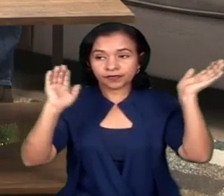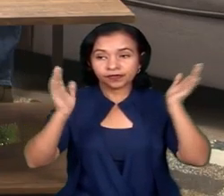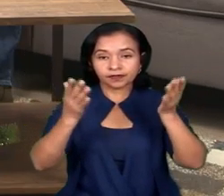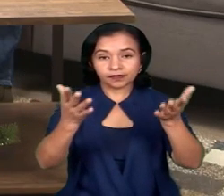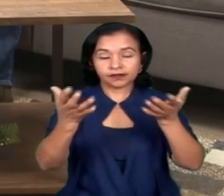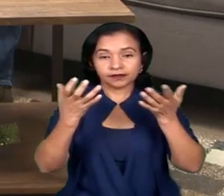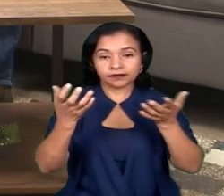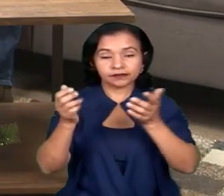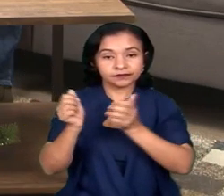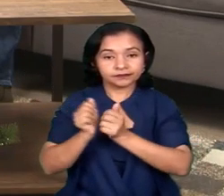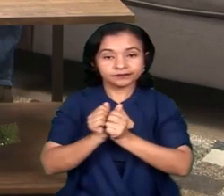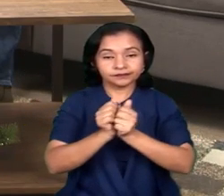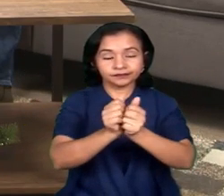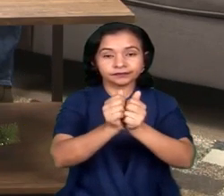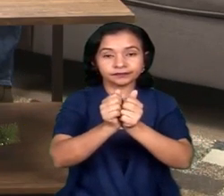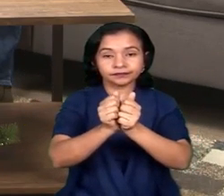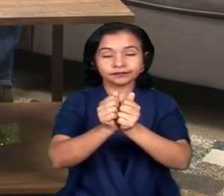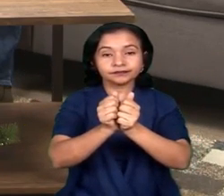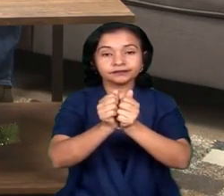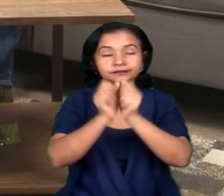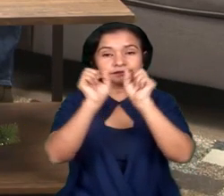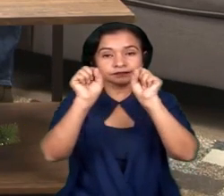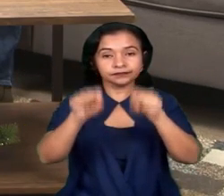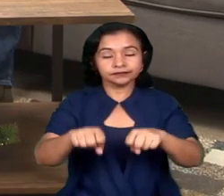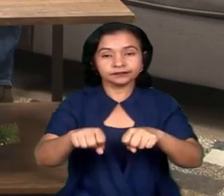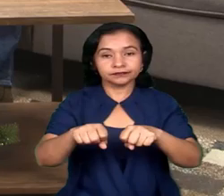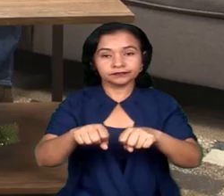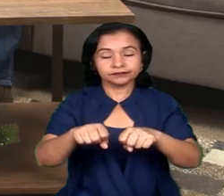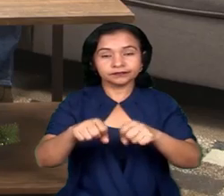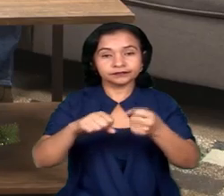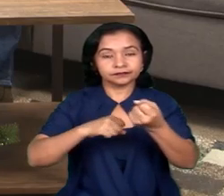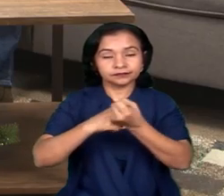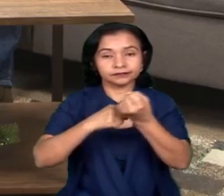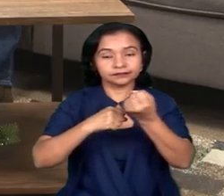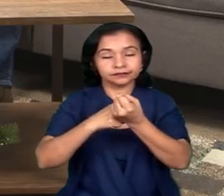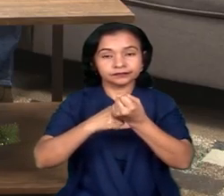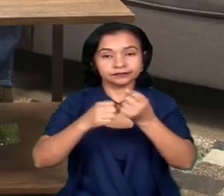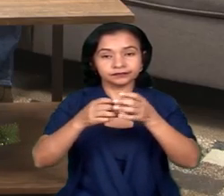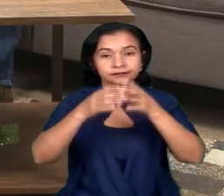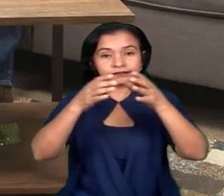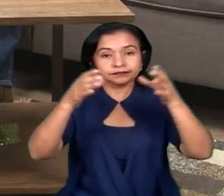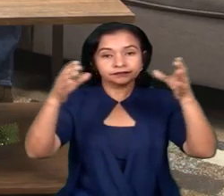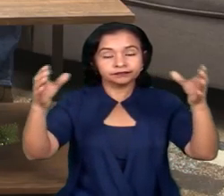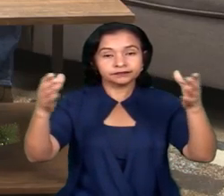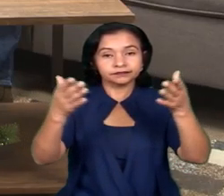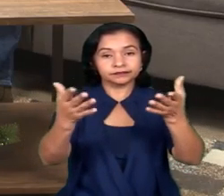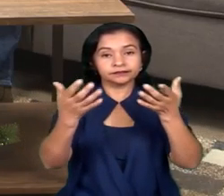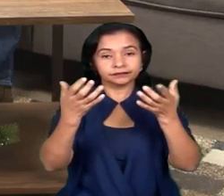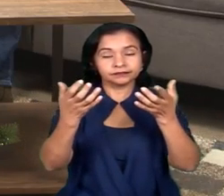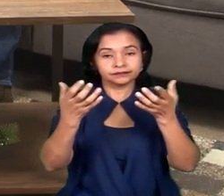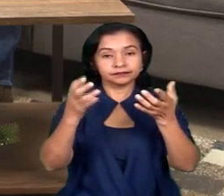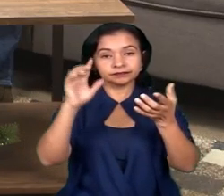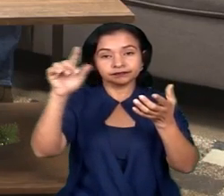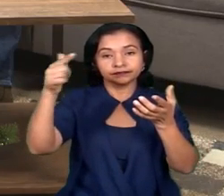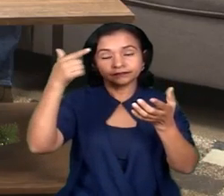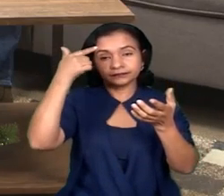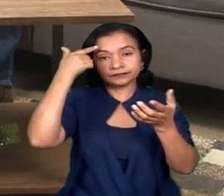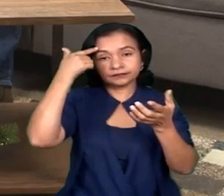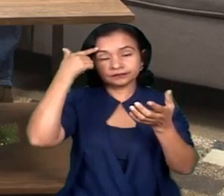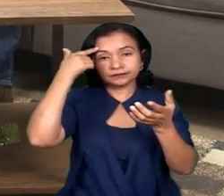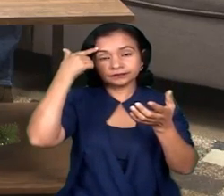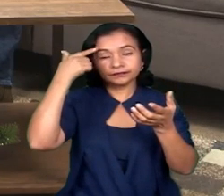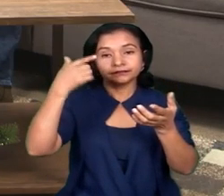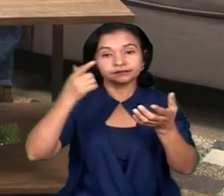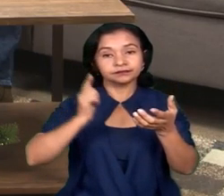ese acompañamiento para que podamos apoyar a poder crecer, porque lo que nosotros queremos es de que el gobierno se